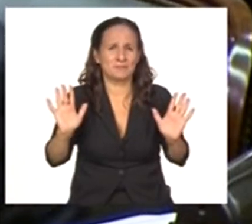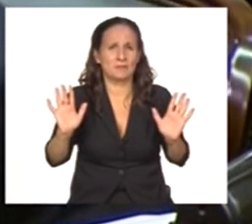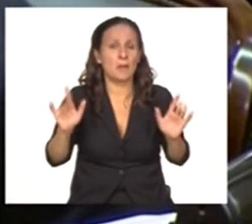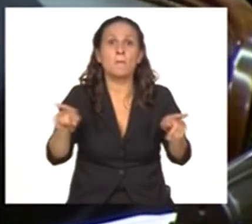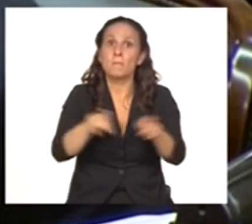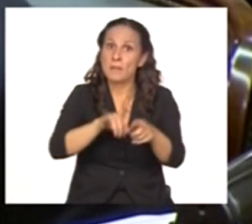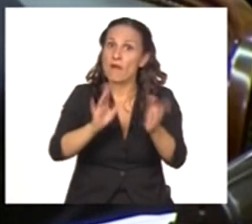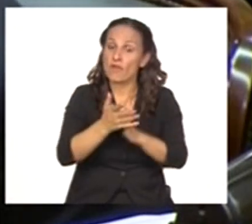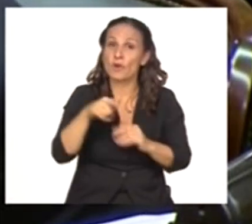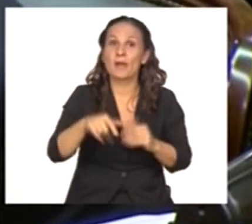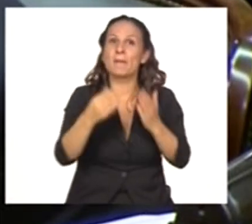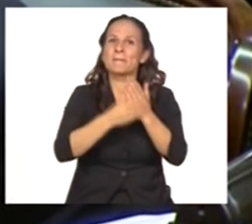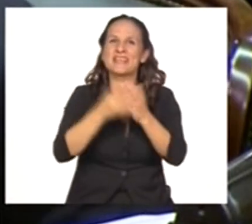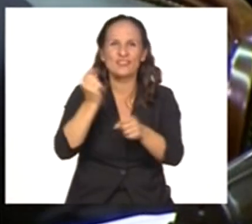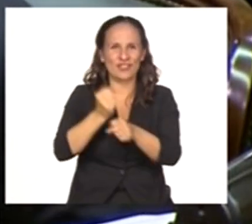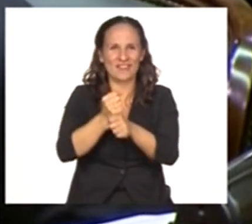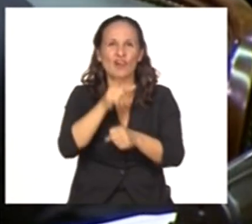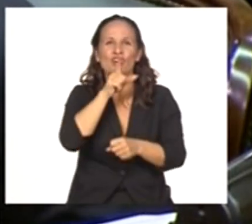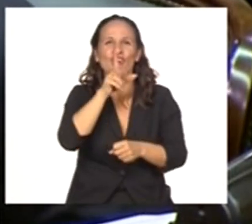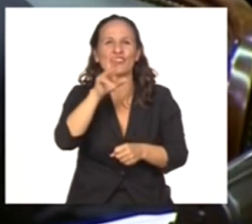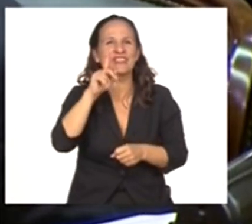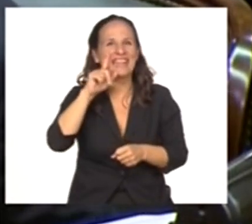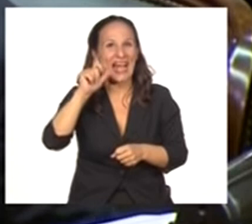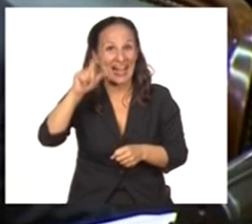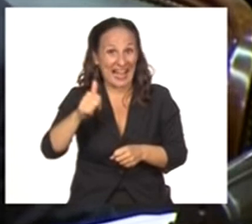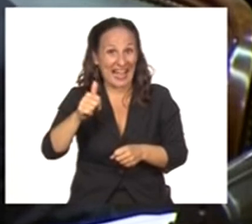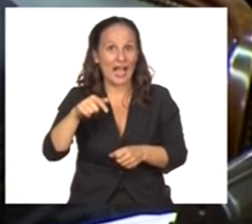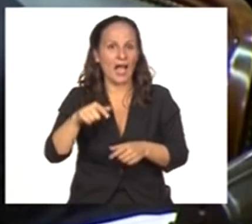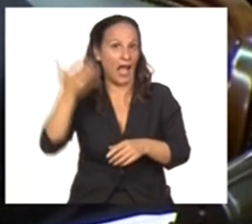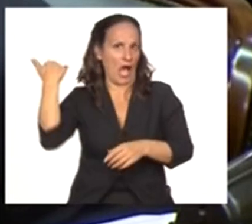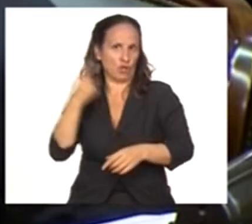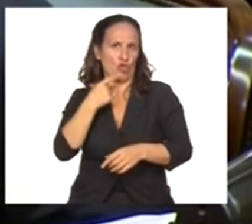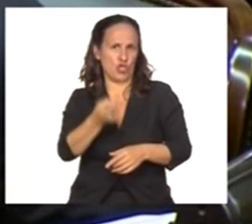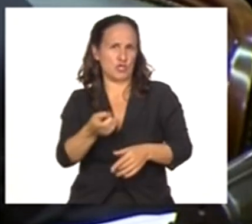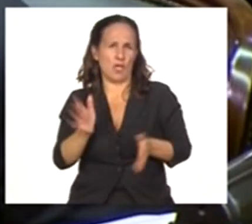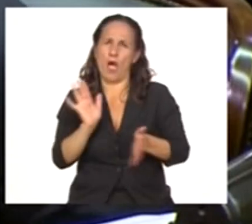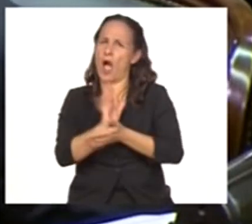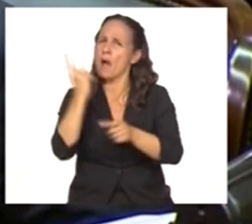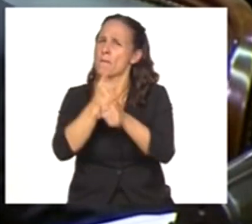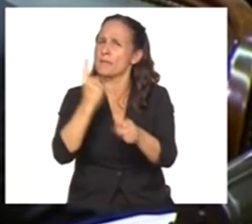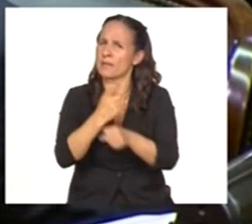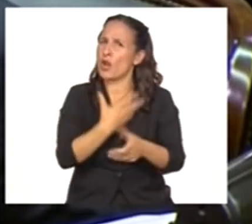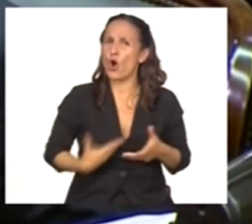decía el actual ministro de Trabajo, Triaca. Gobernar es justicia social y prioridades.